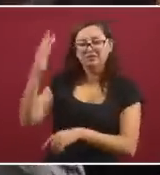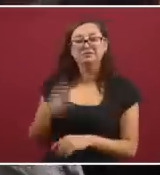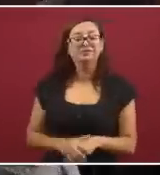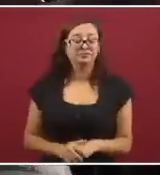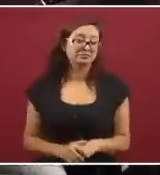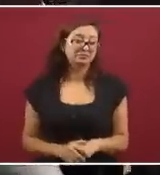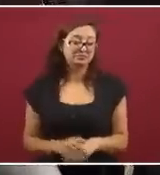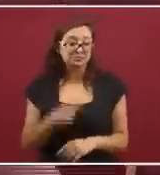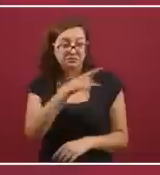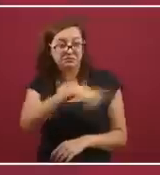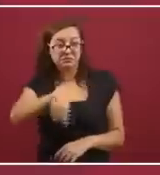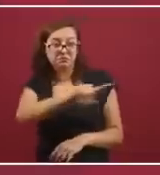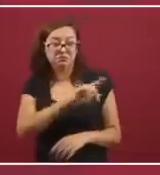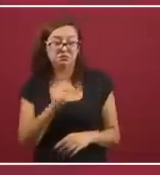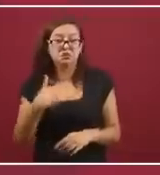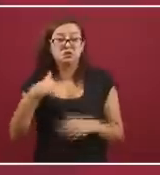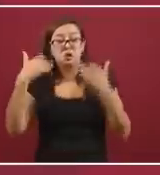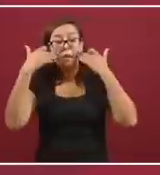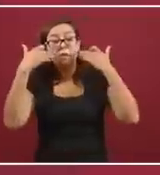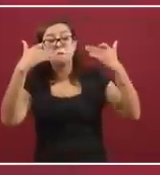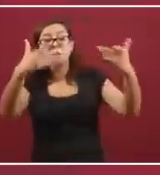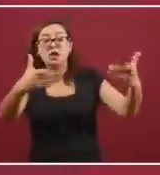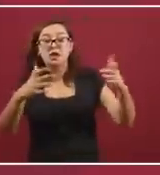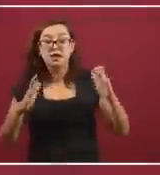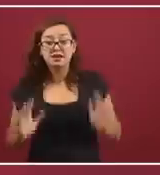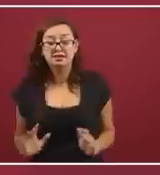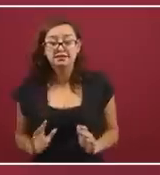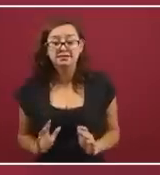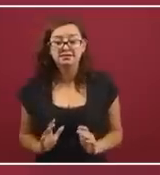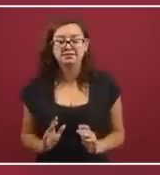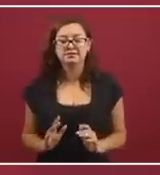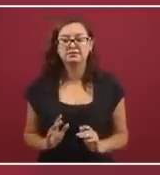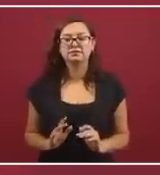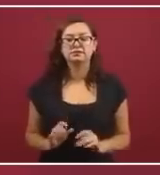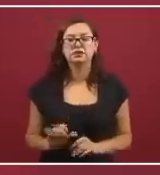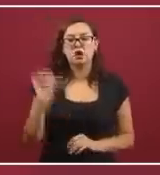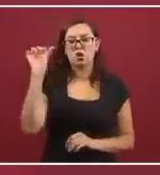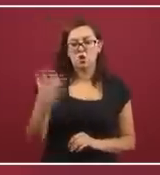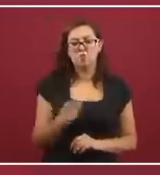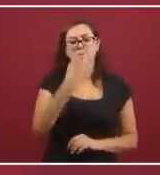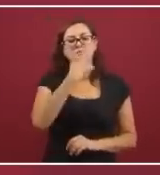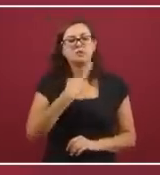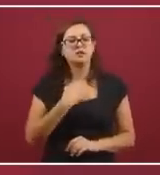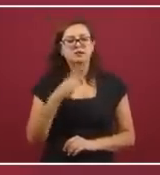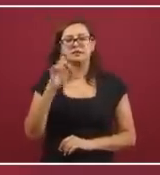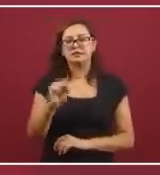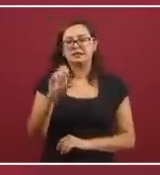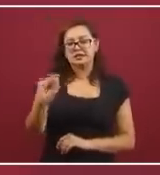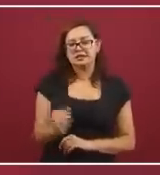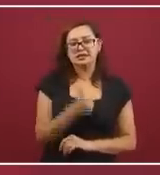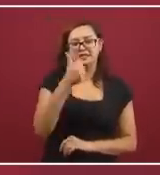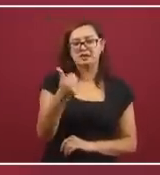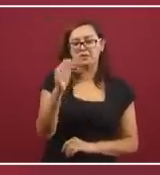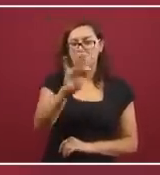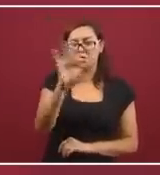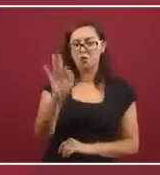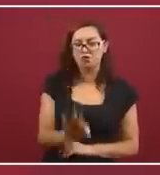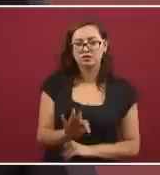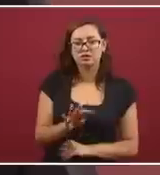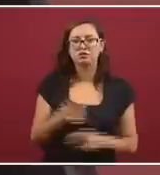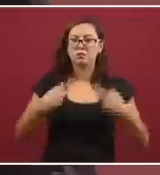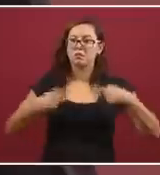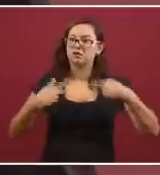les gustó entonces lo que me informaron hoy que el 66 por ciento de la